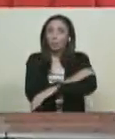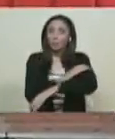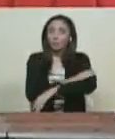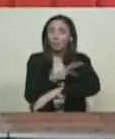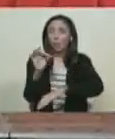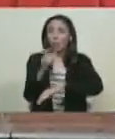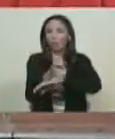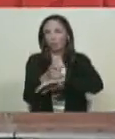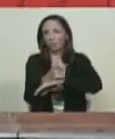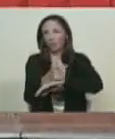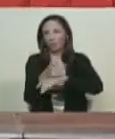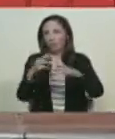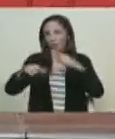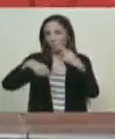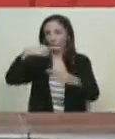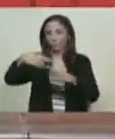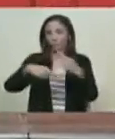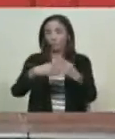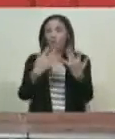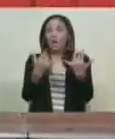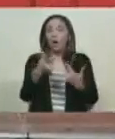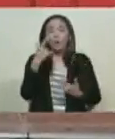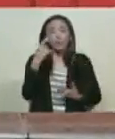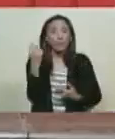Pero nosotros tenemos que ponernos las pilas.